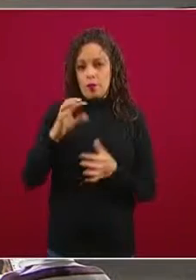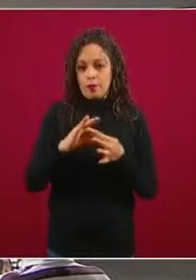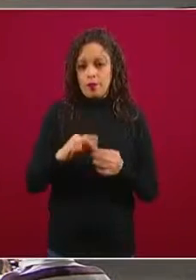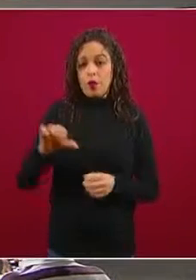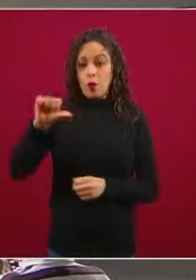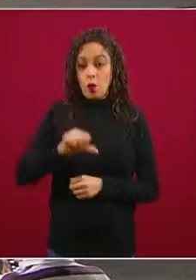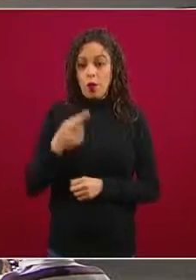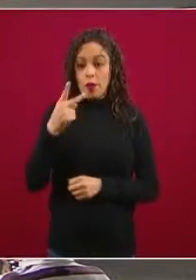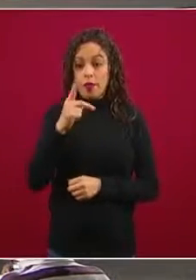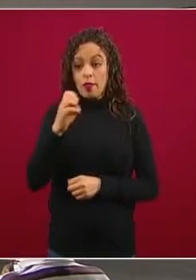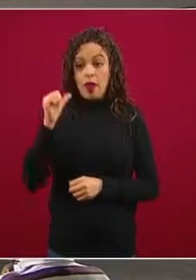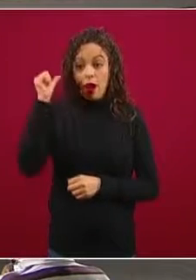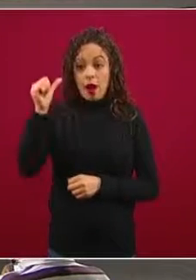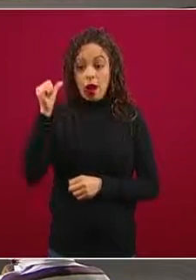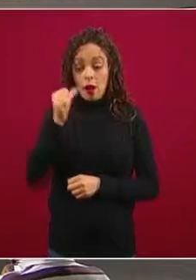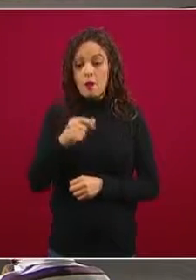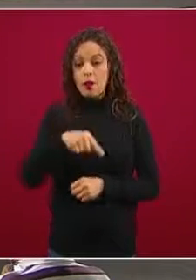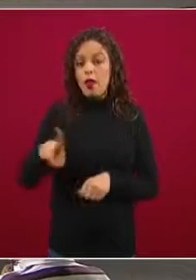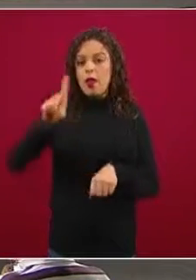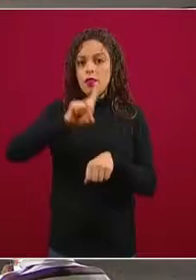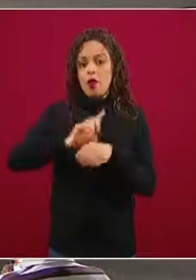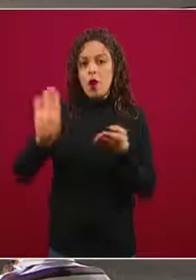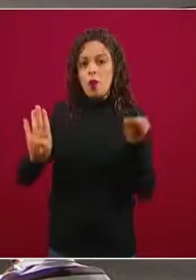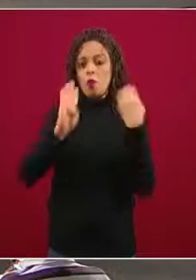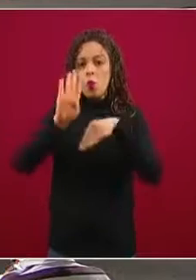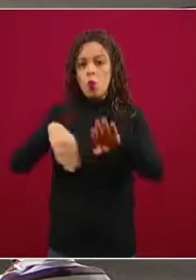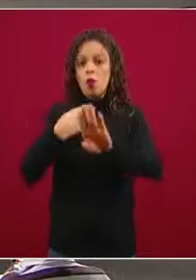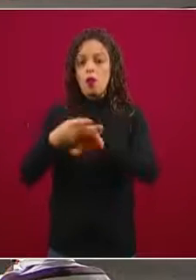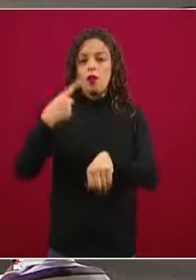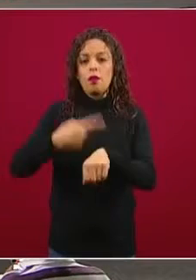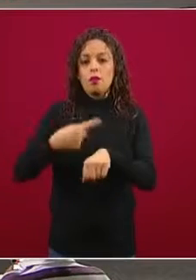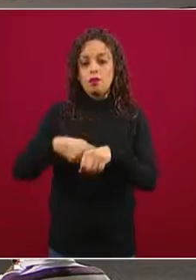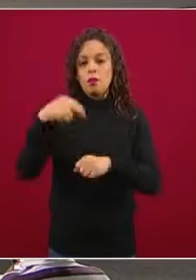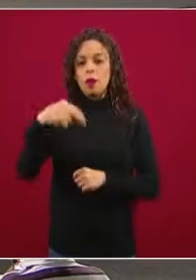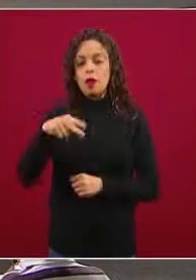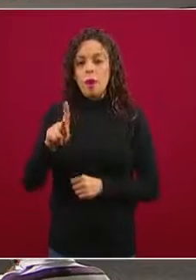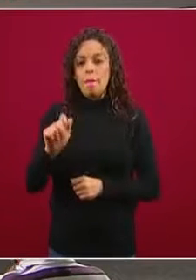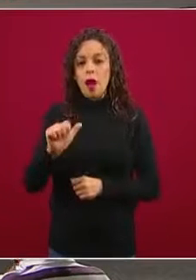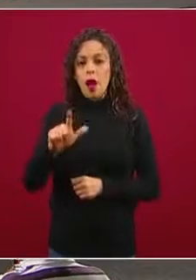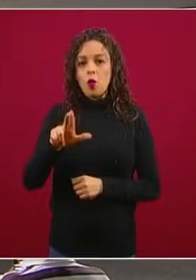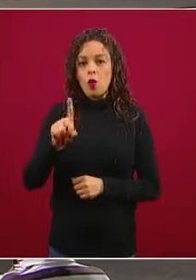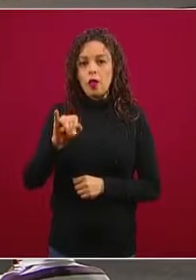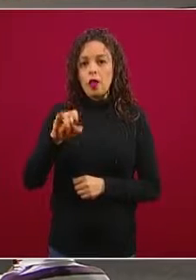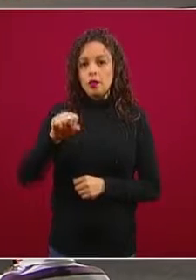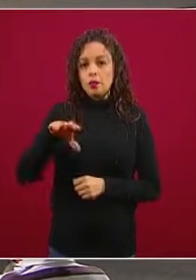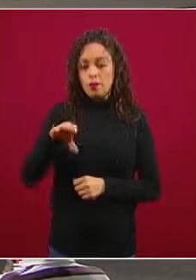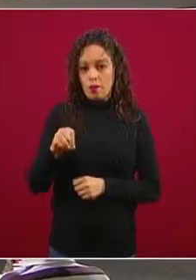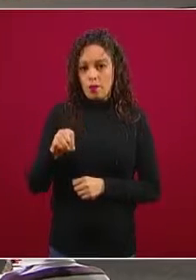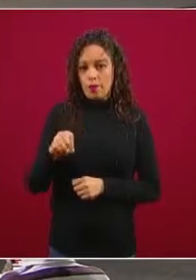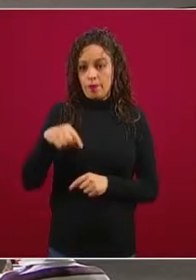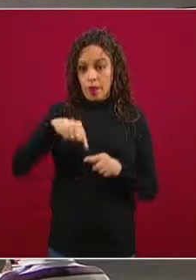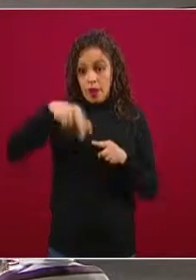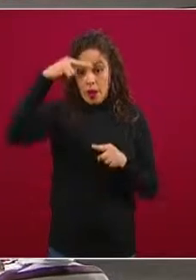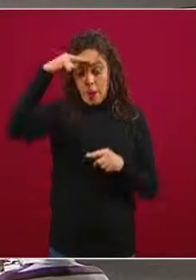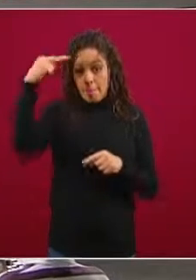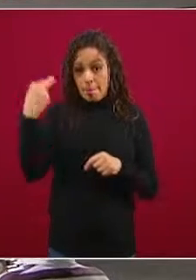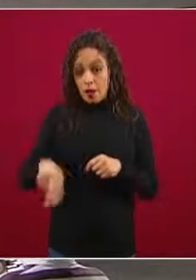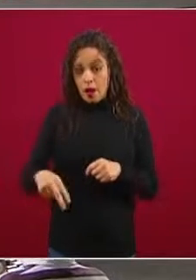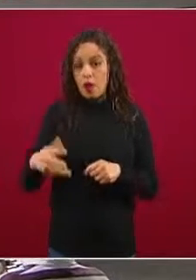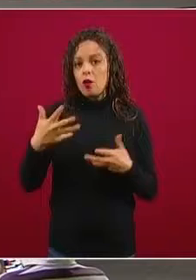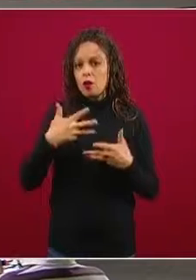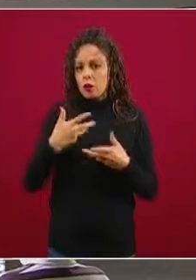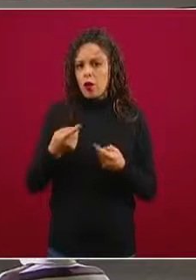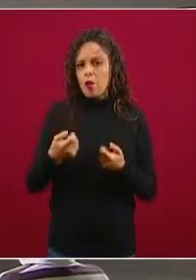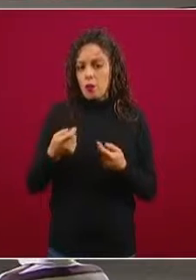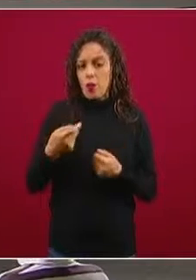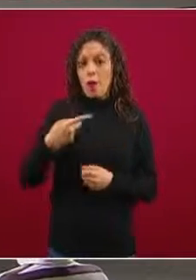Mundial contra el Paludismo. Es otro de los problemas de salud pública que tiene el mundo. En México tenemos ya muy poco paludismo,